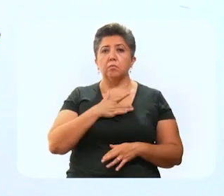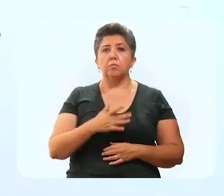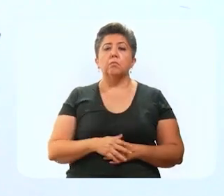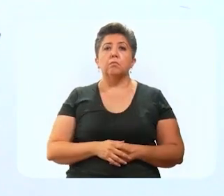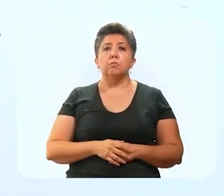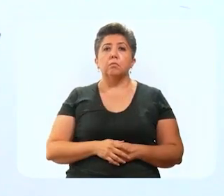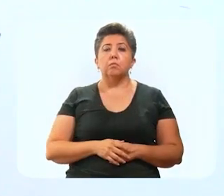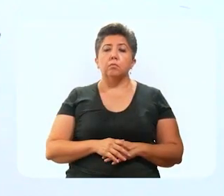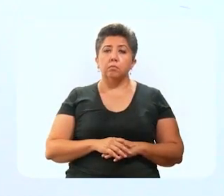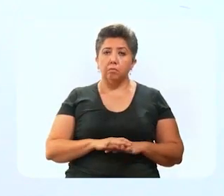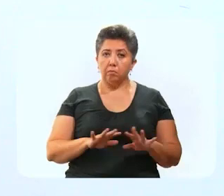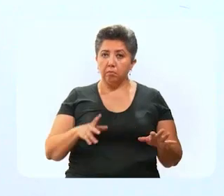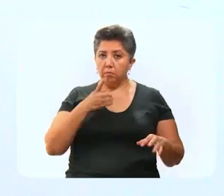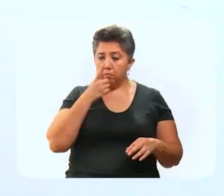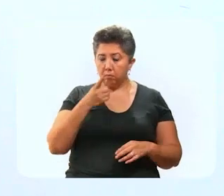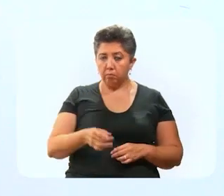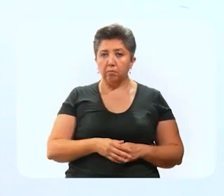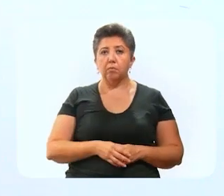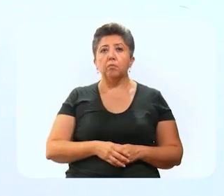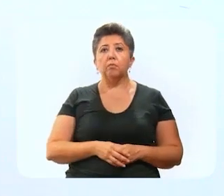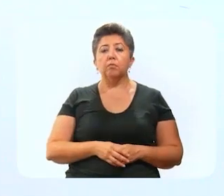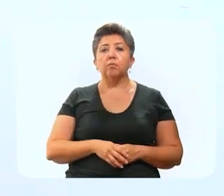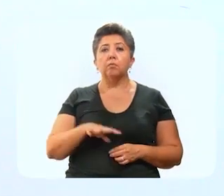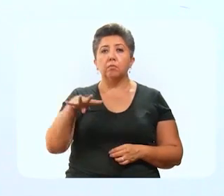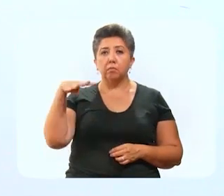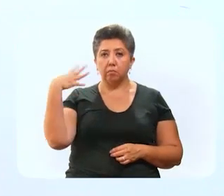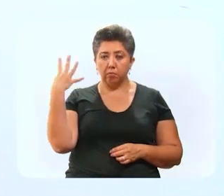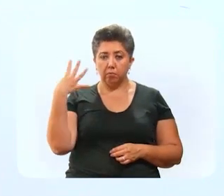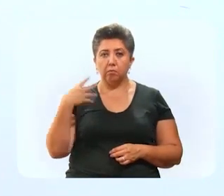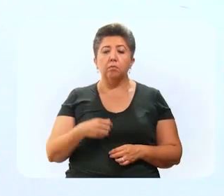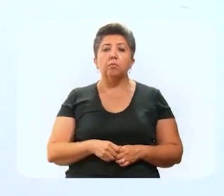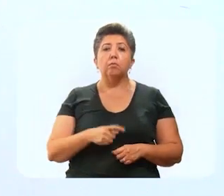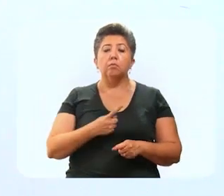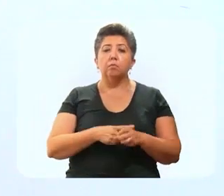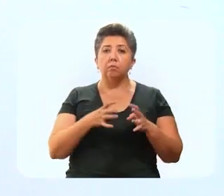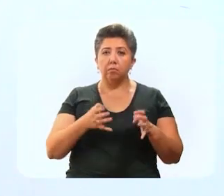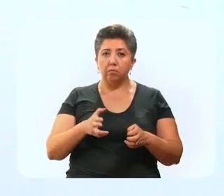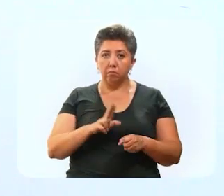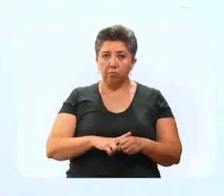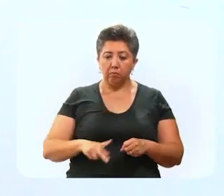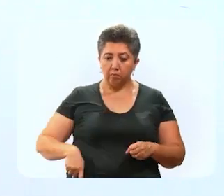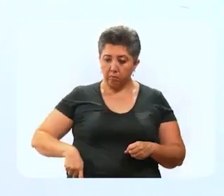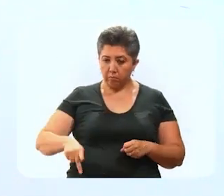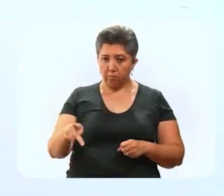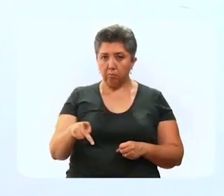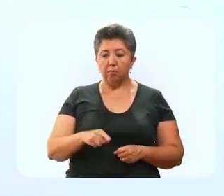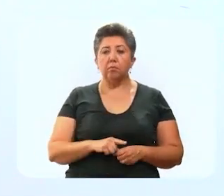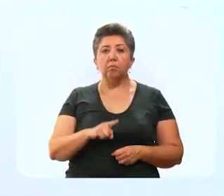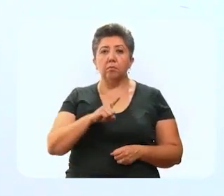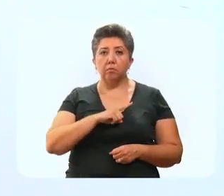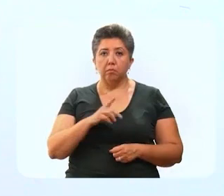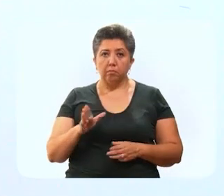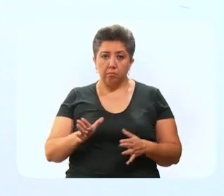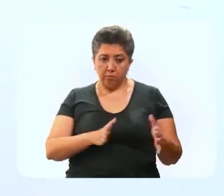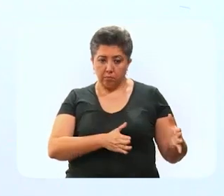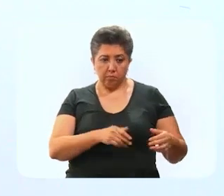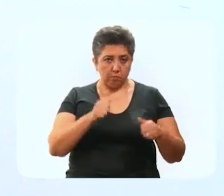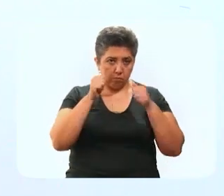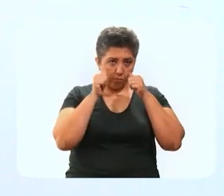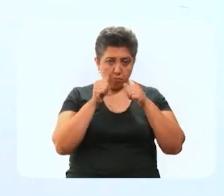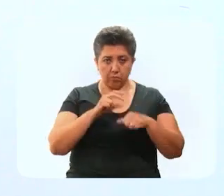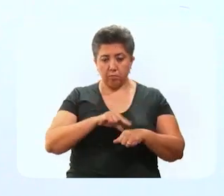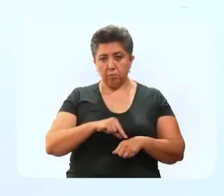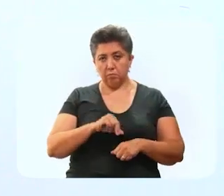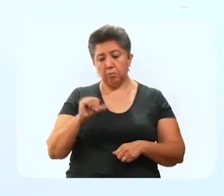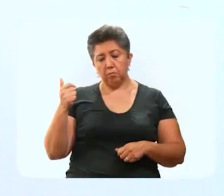presentan síntomas leves. Como ya se mencionó, 14 de los casos positivos están en hospitales públicos y en aislamiento